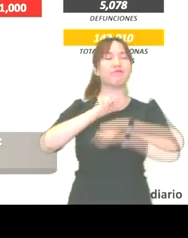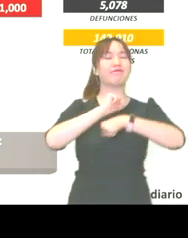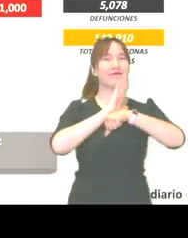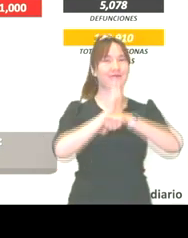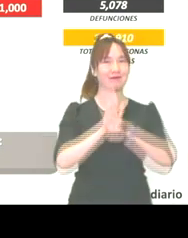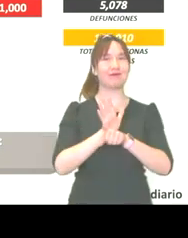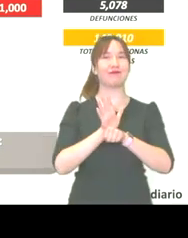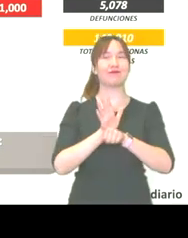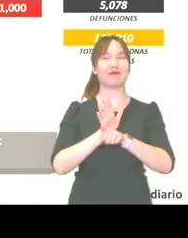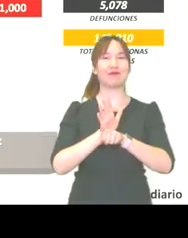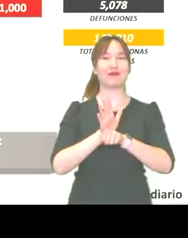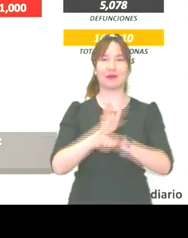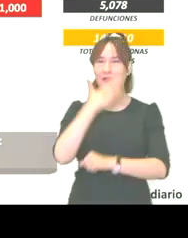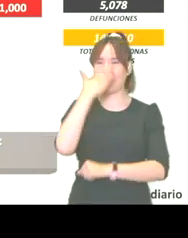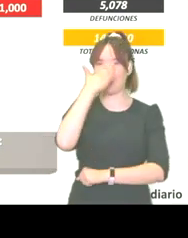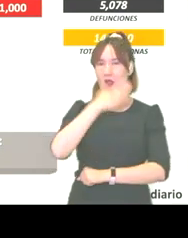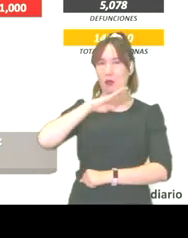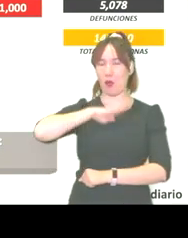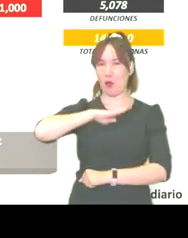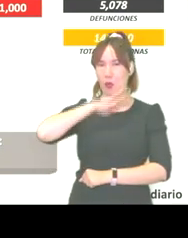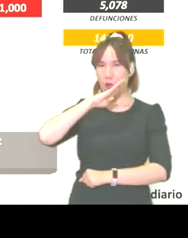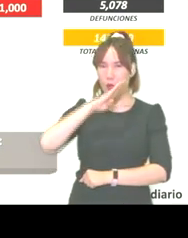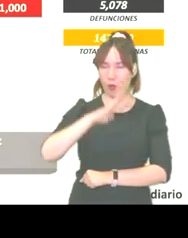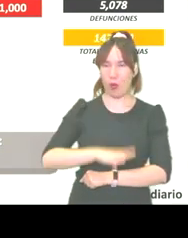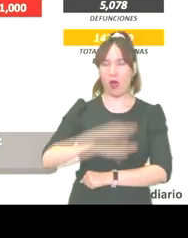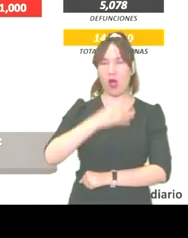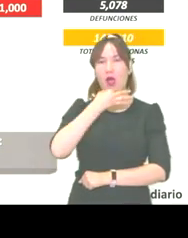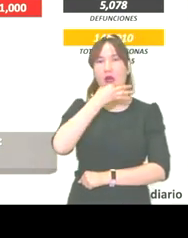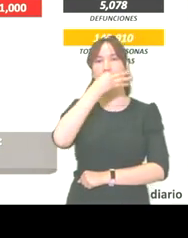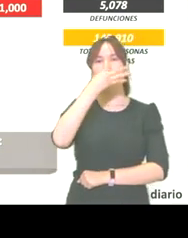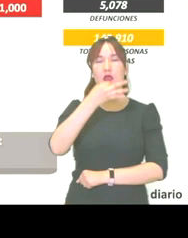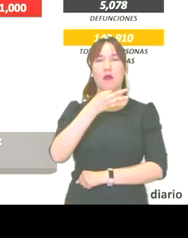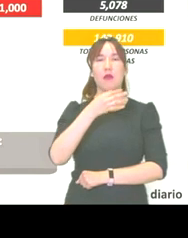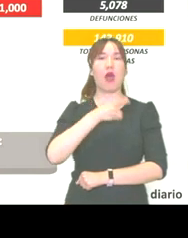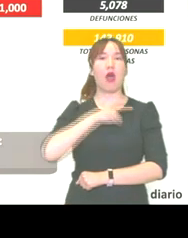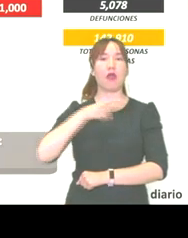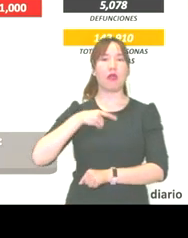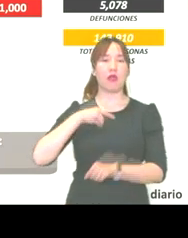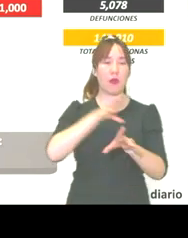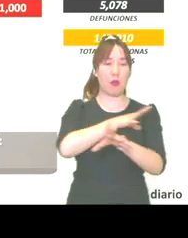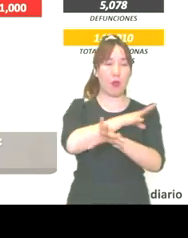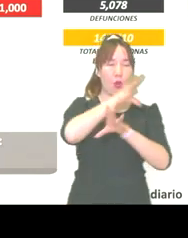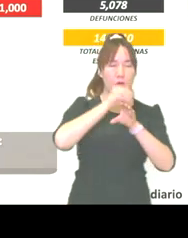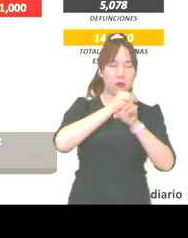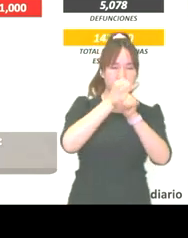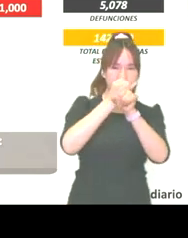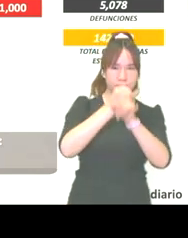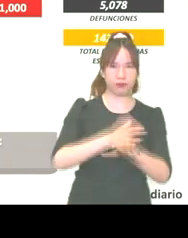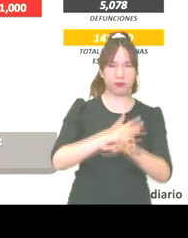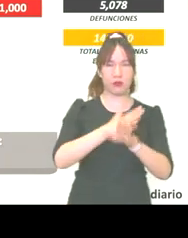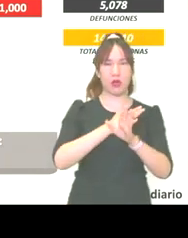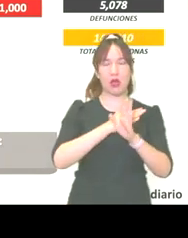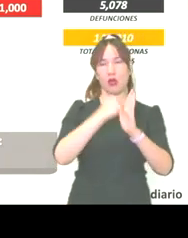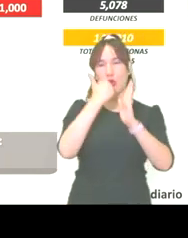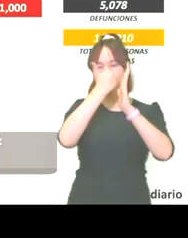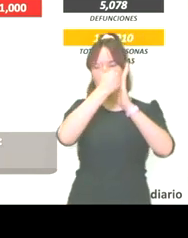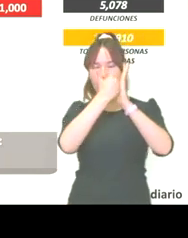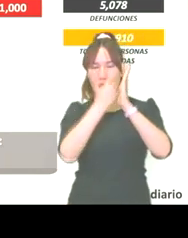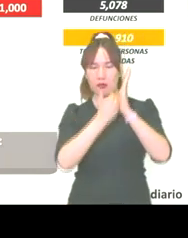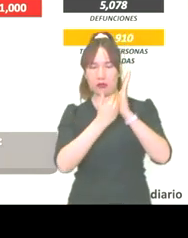hemos dicho, estas defunciones las damos a conocer una vez que se tiene integrado el expediente, que se tiene la certeza de que estas